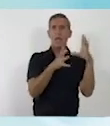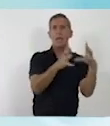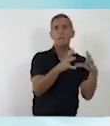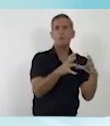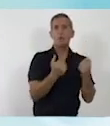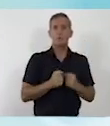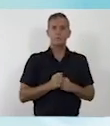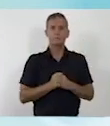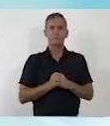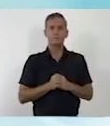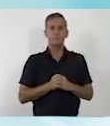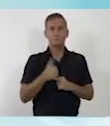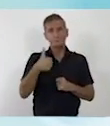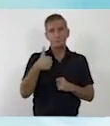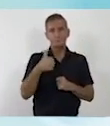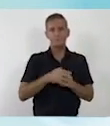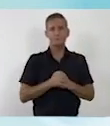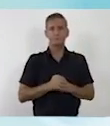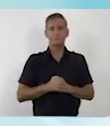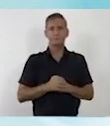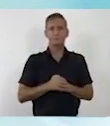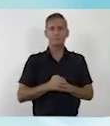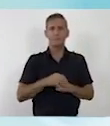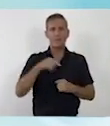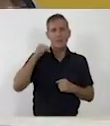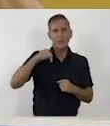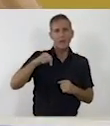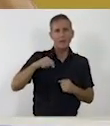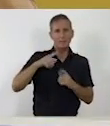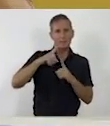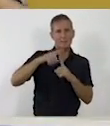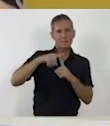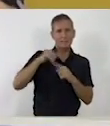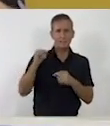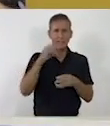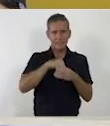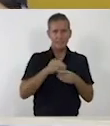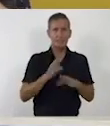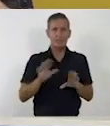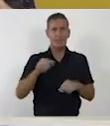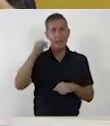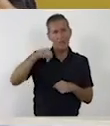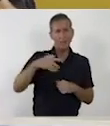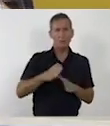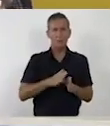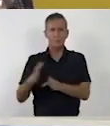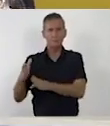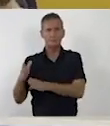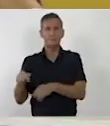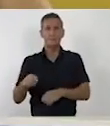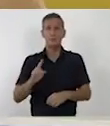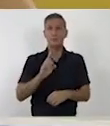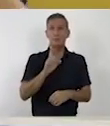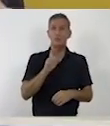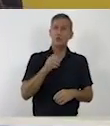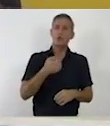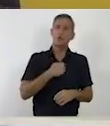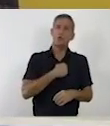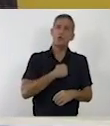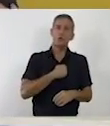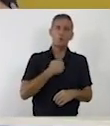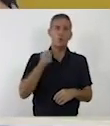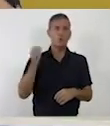volumen. ¿Bien? Bueno, hasta aquí la tarea integradora. Ahora, no me